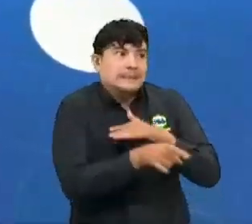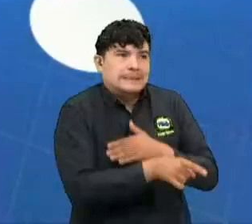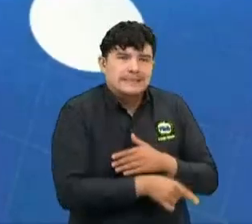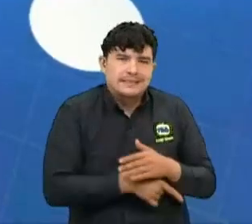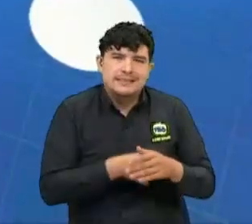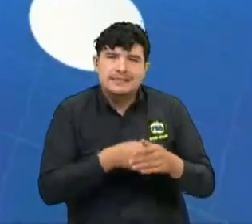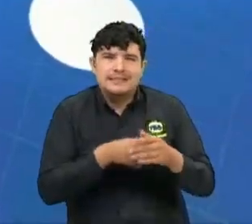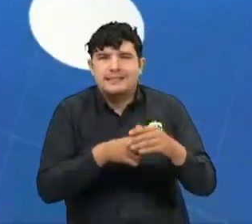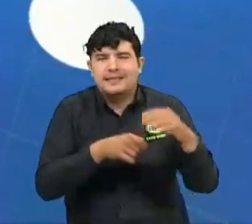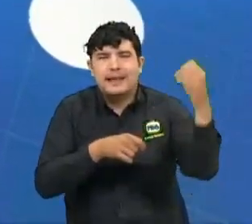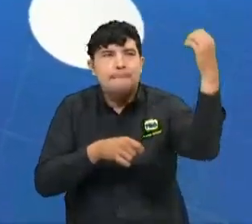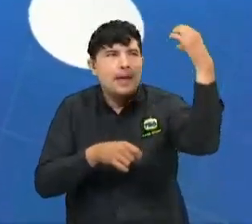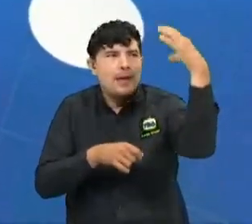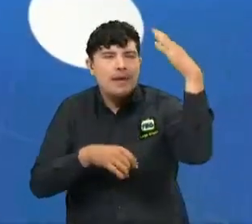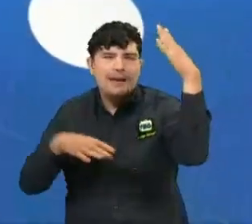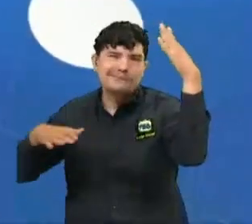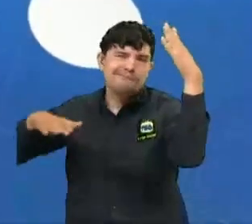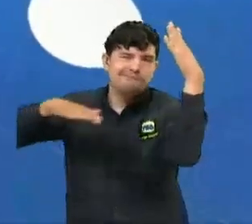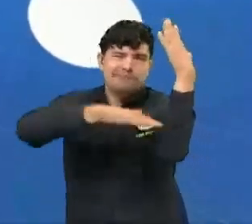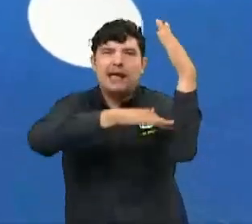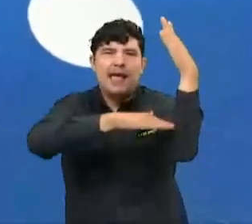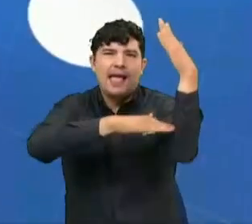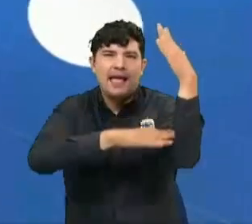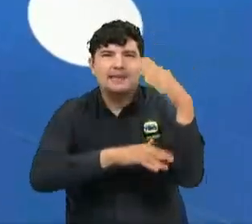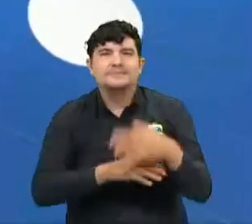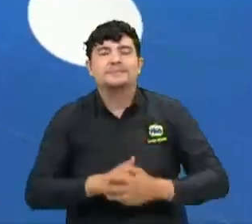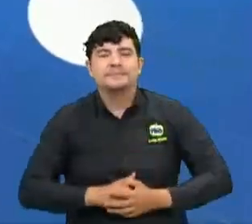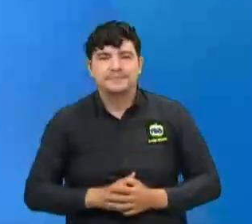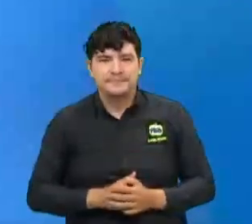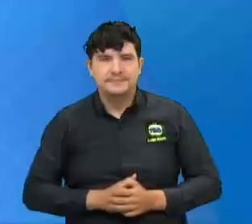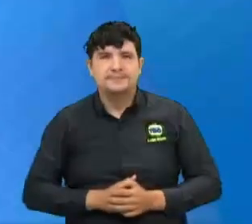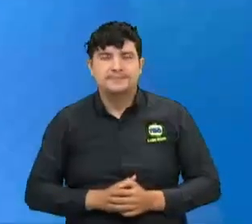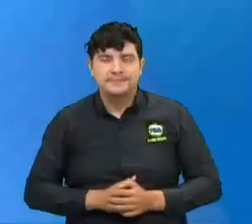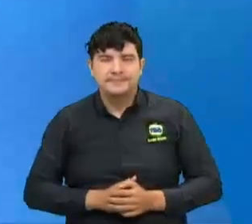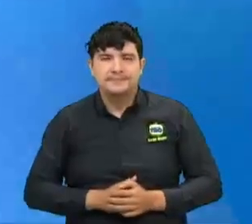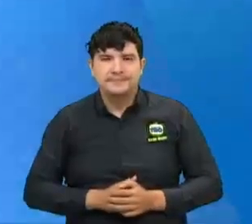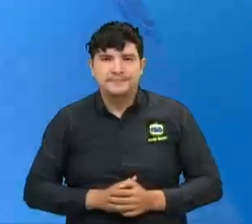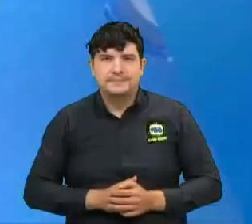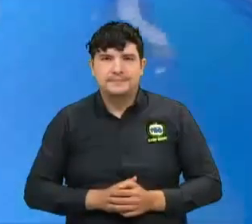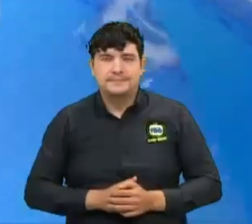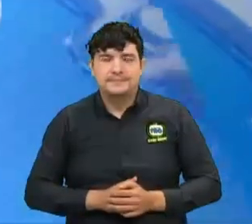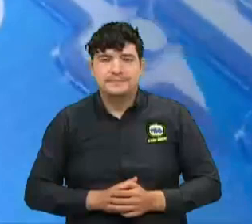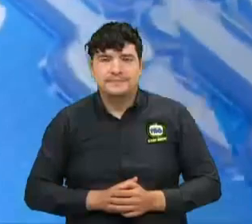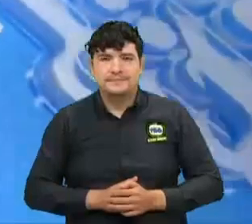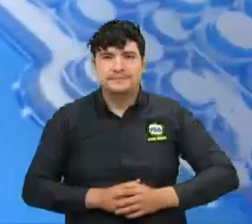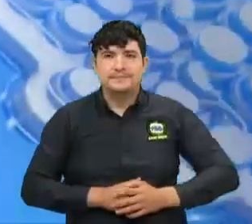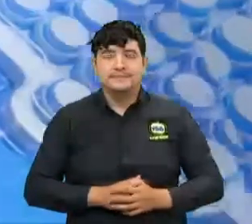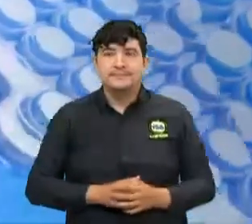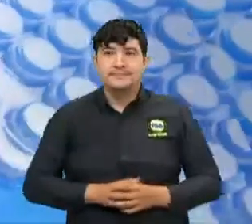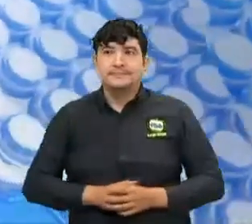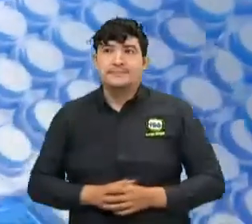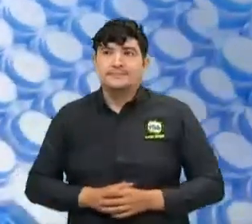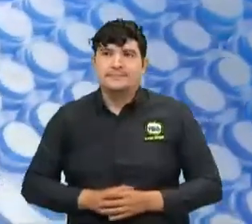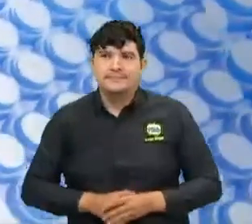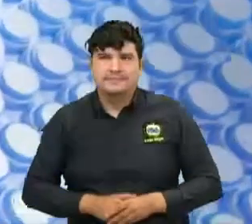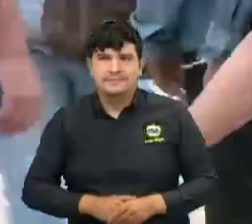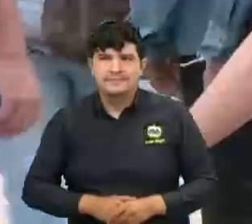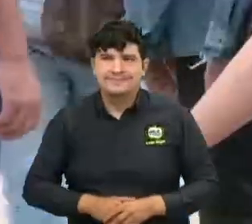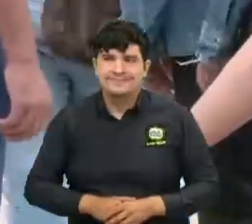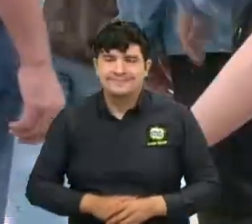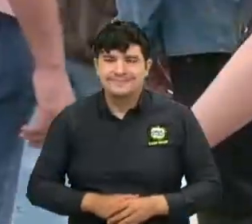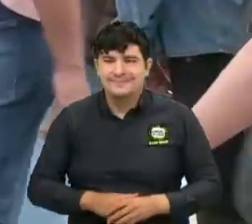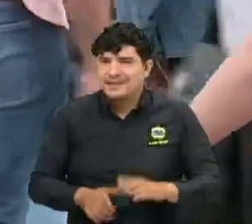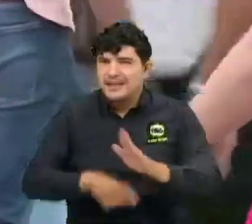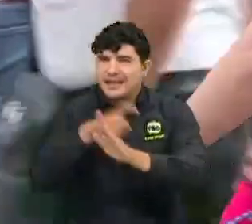policía capturó al conductor del vehículo que además, según dicen, intentaba huir de la escena del accidente. Pues bien, esta es